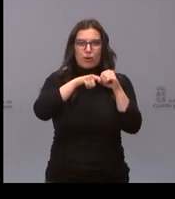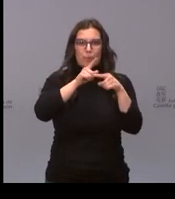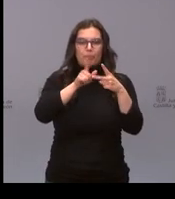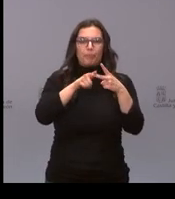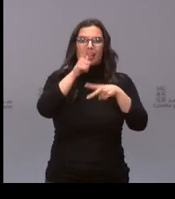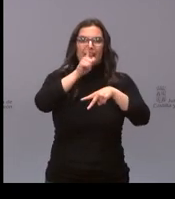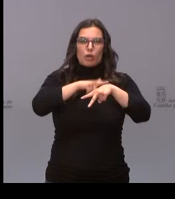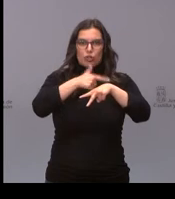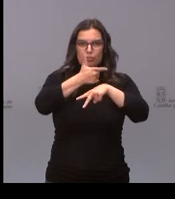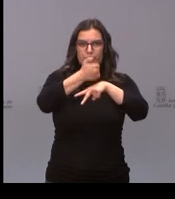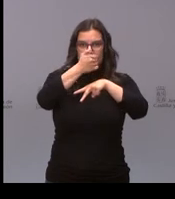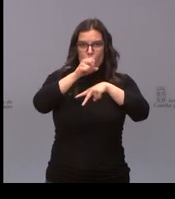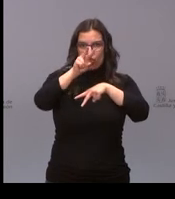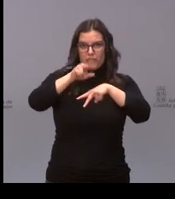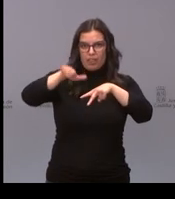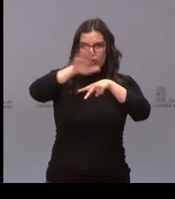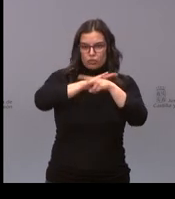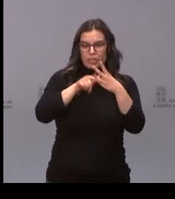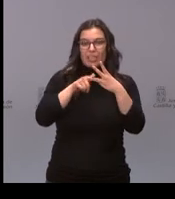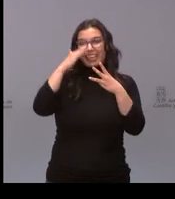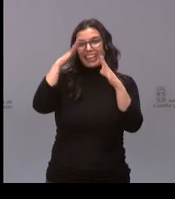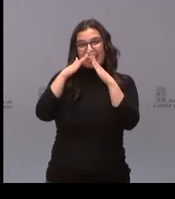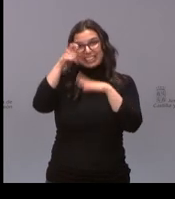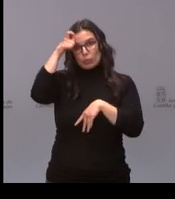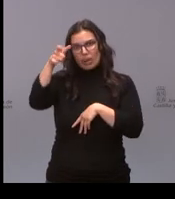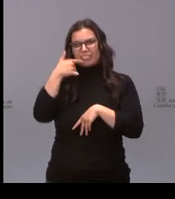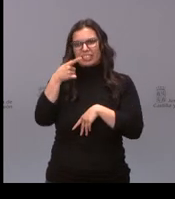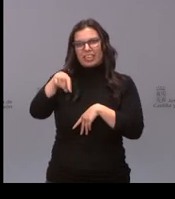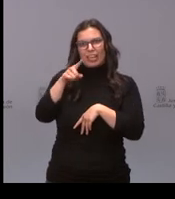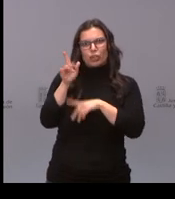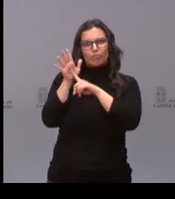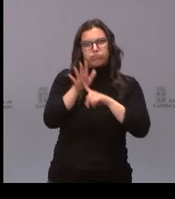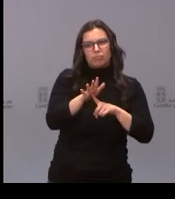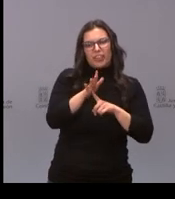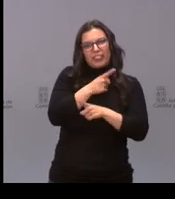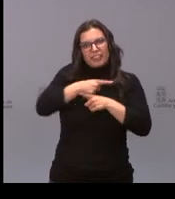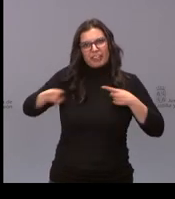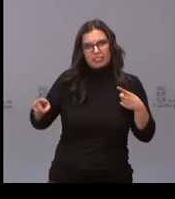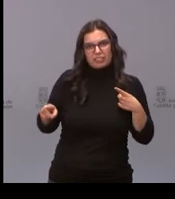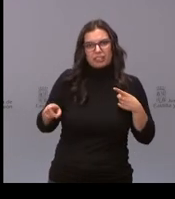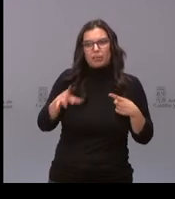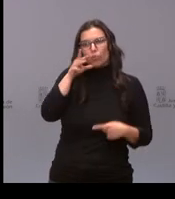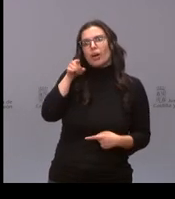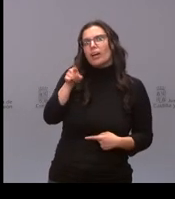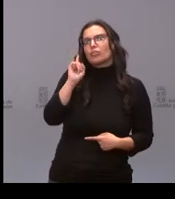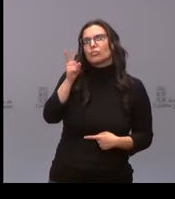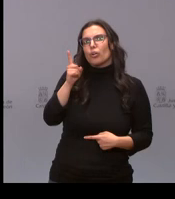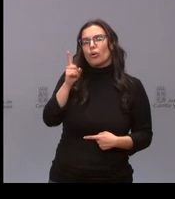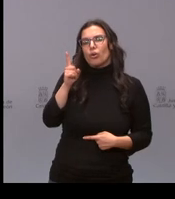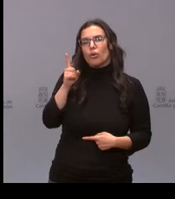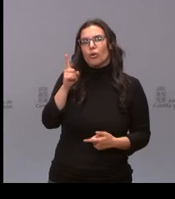las 12 de la noche y en concreto las casas rurales se quejan de que se les da un trato diferente al resto de establecimientos hosteleros porque solamente pueden